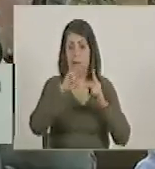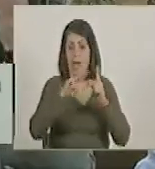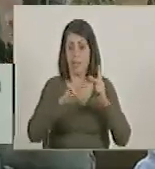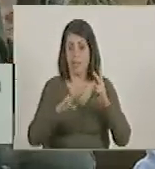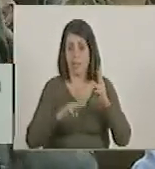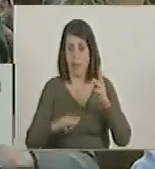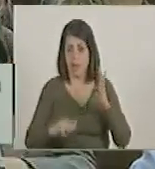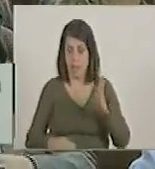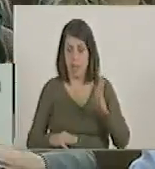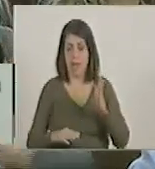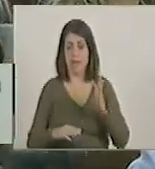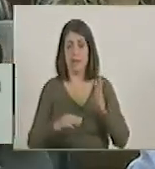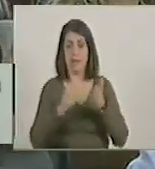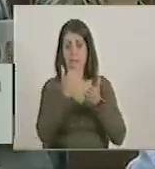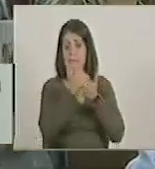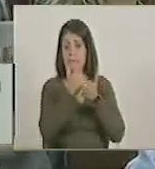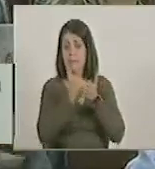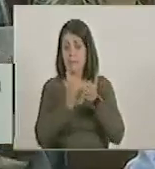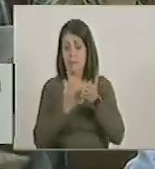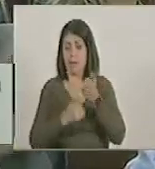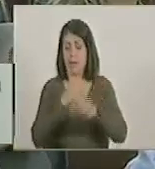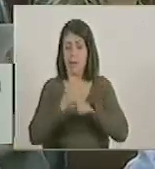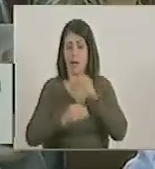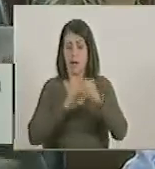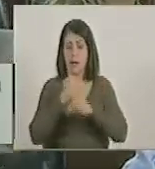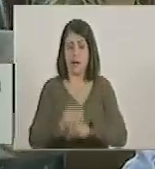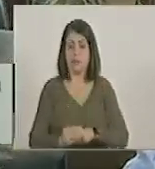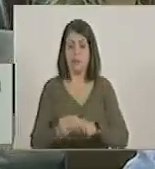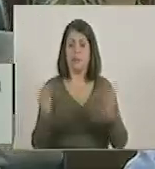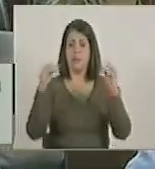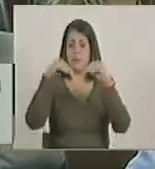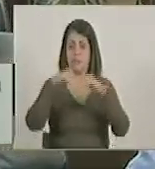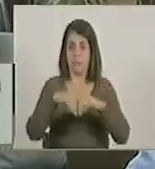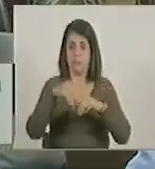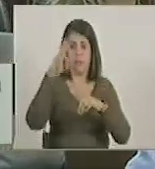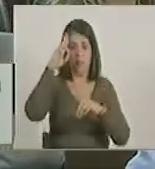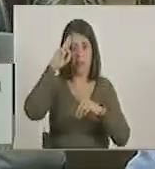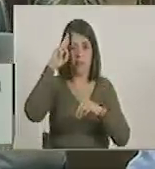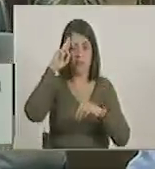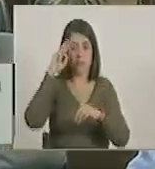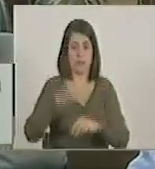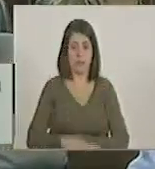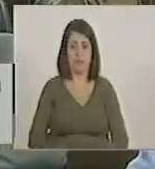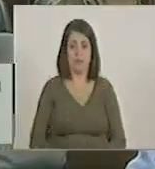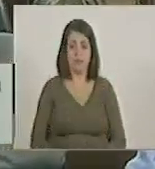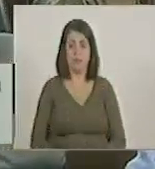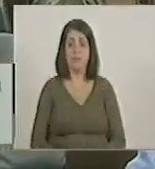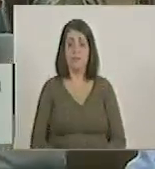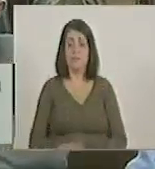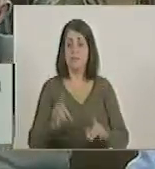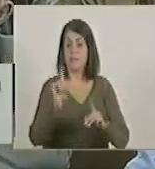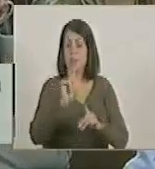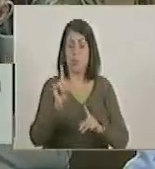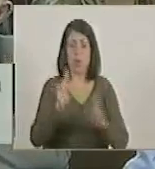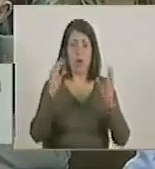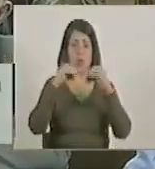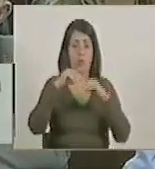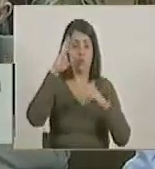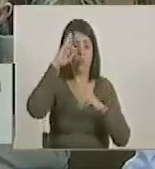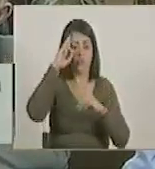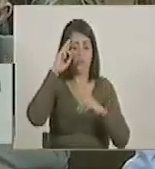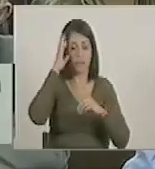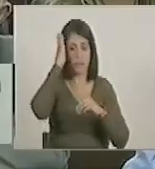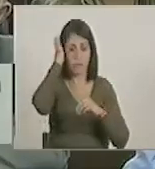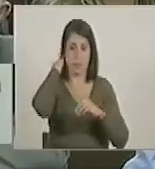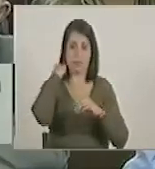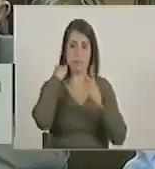Y allí lo correcto es colocar, realizar los ajustes razonables, no ajustar las adaptaciones. Son las